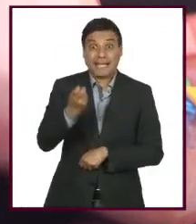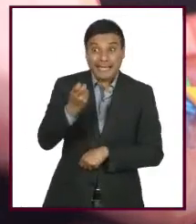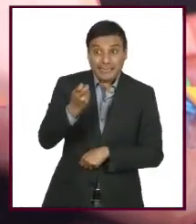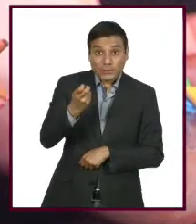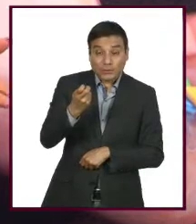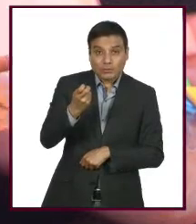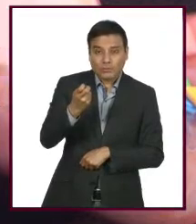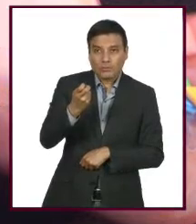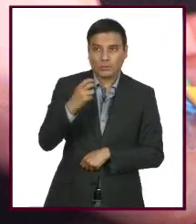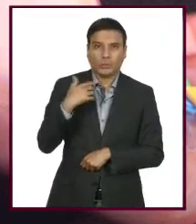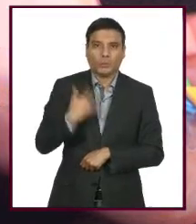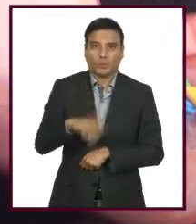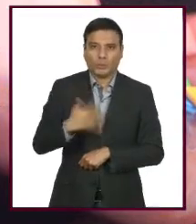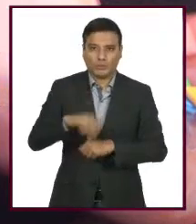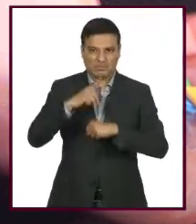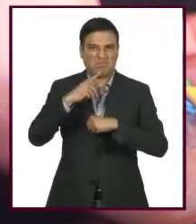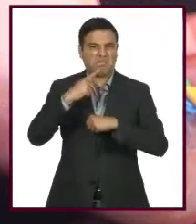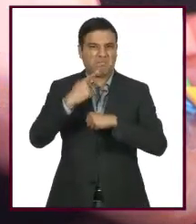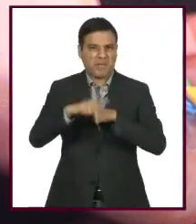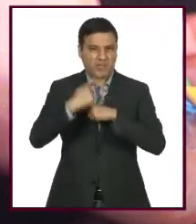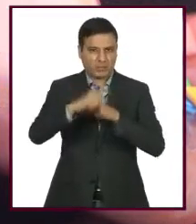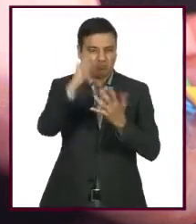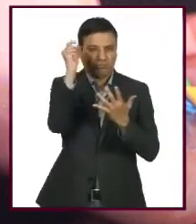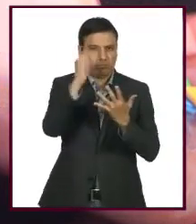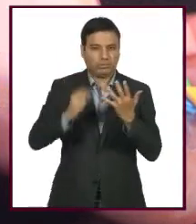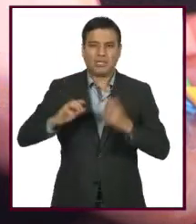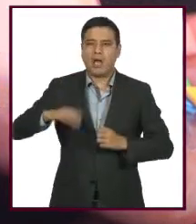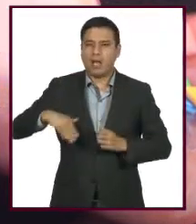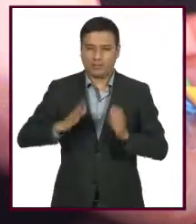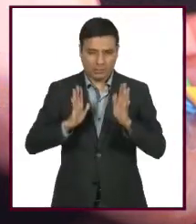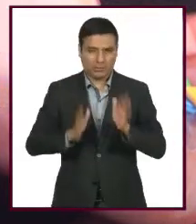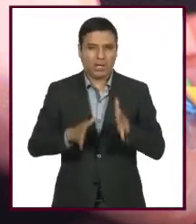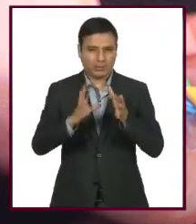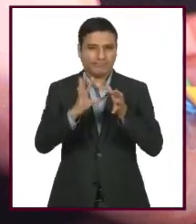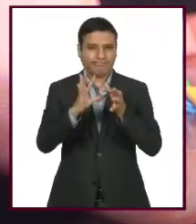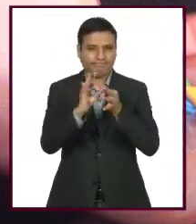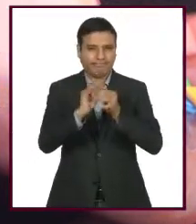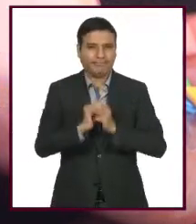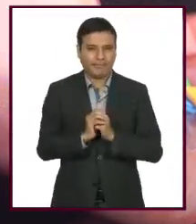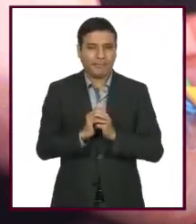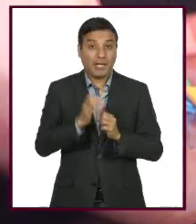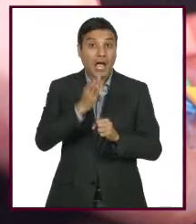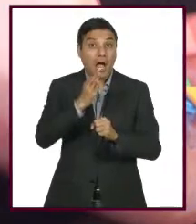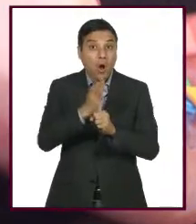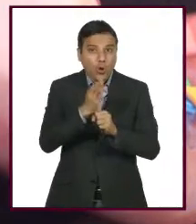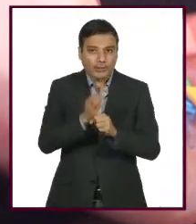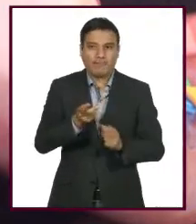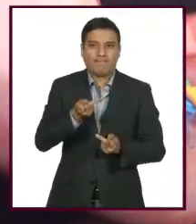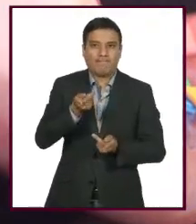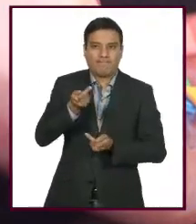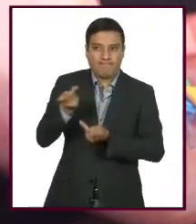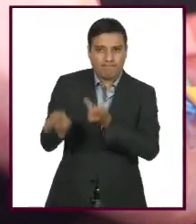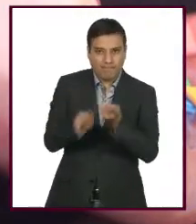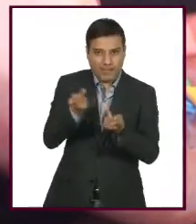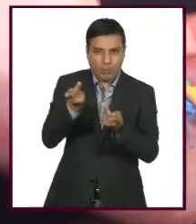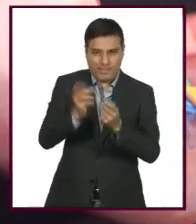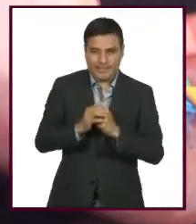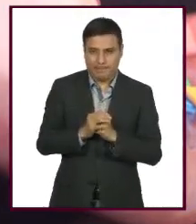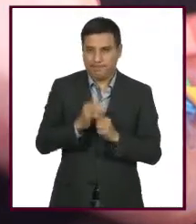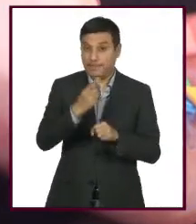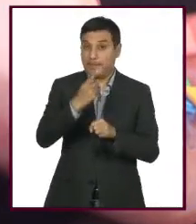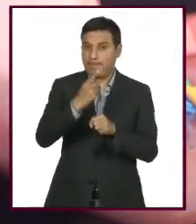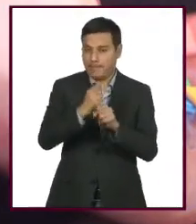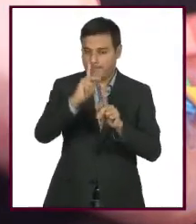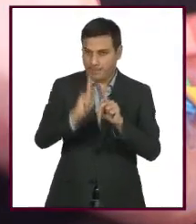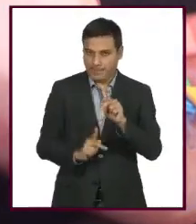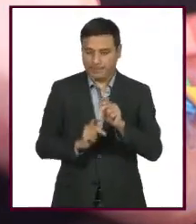deriva, bueno, pues en los riesgos y en todo lo que ya nos compartió el doctor Zorrilla. Estamos en la sección de preguntas y respuestas para este primer segmento.